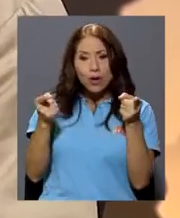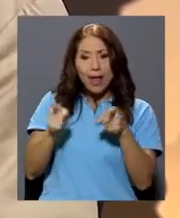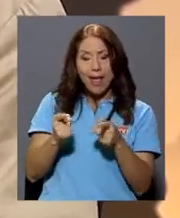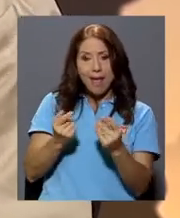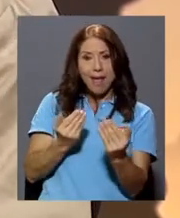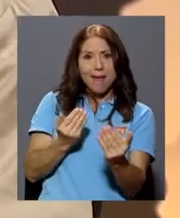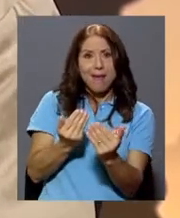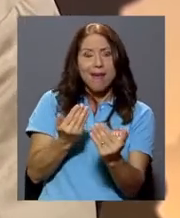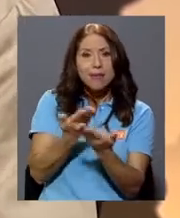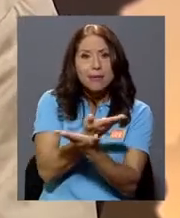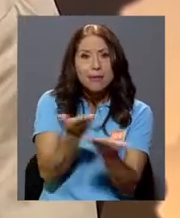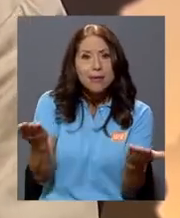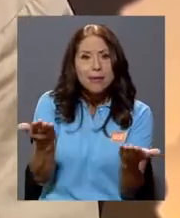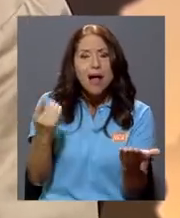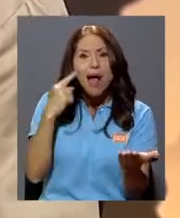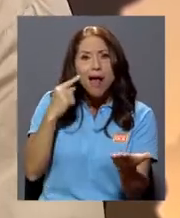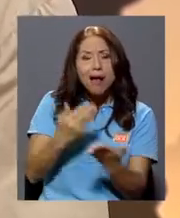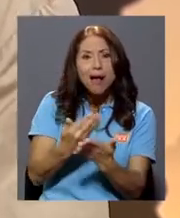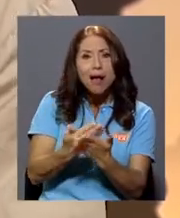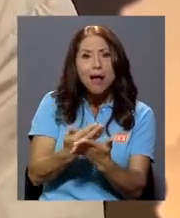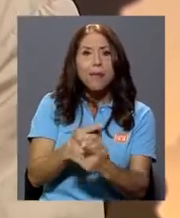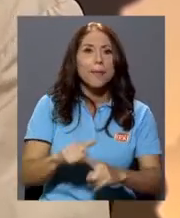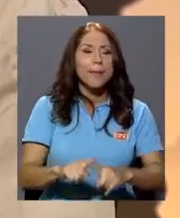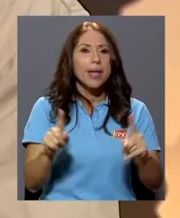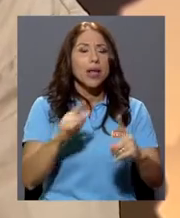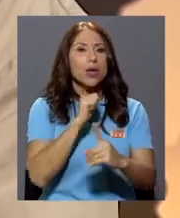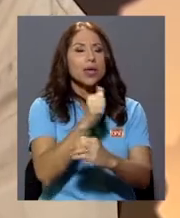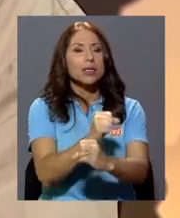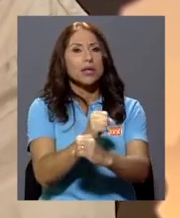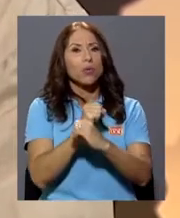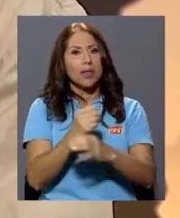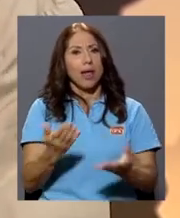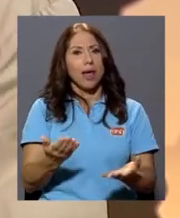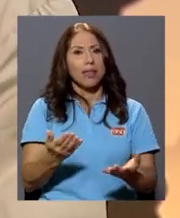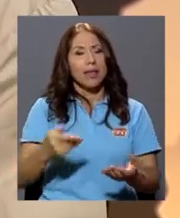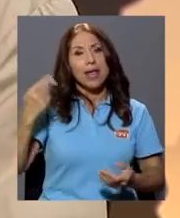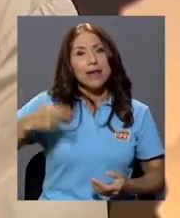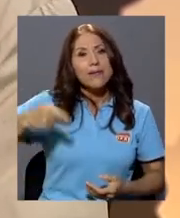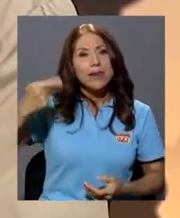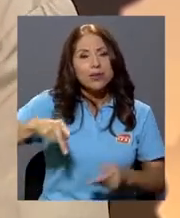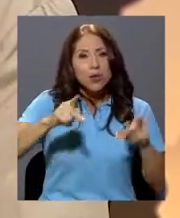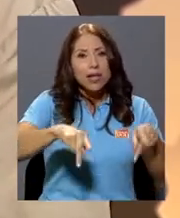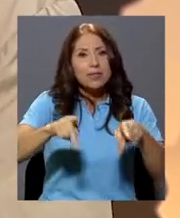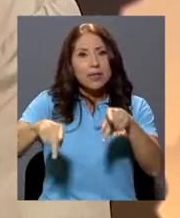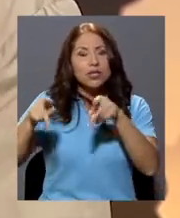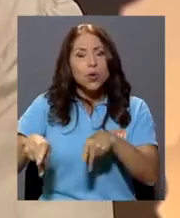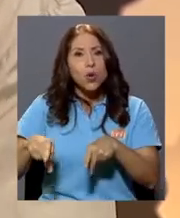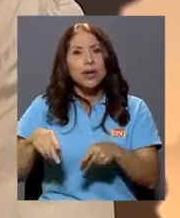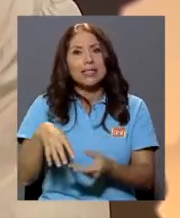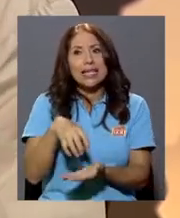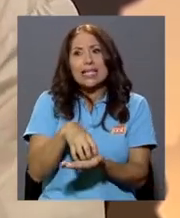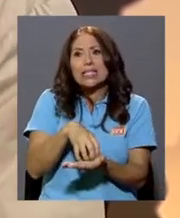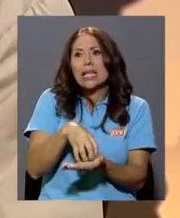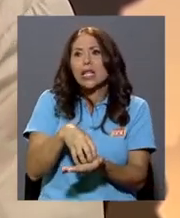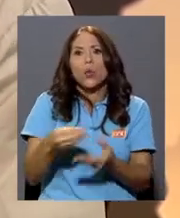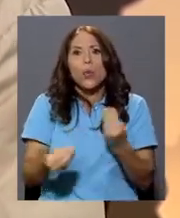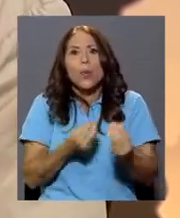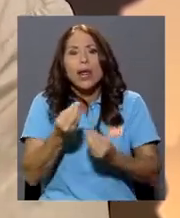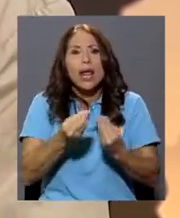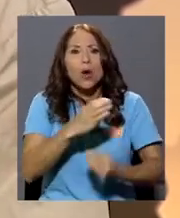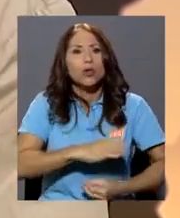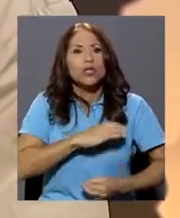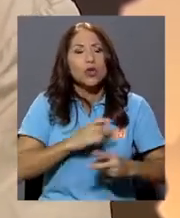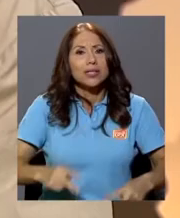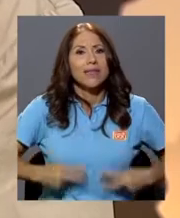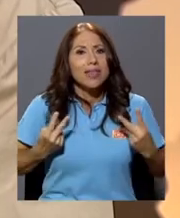que es más evidente ante nosotros, pero la inseguridad, el riesgo que tienen las personas o esa incertidumbre sobre las condiciones de vida no